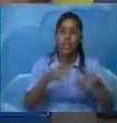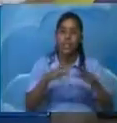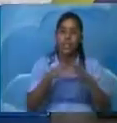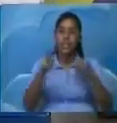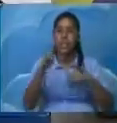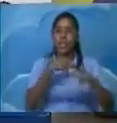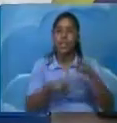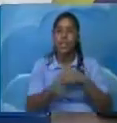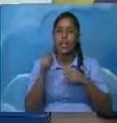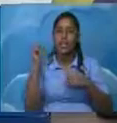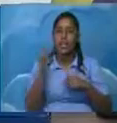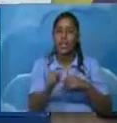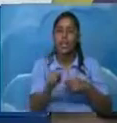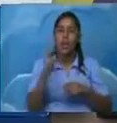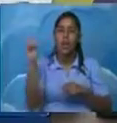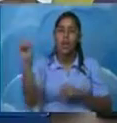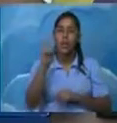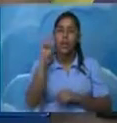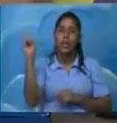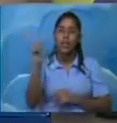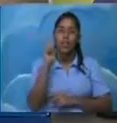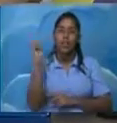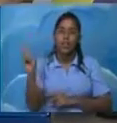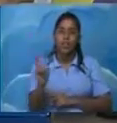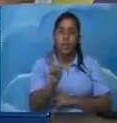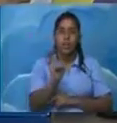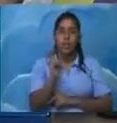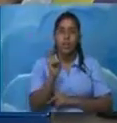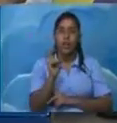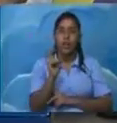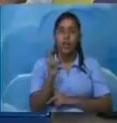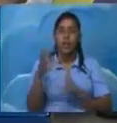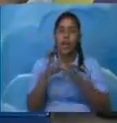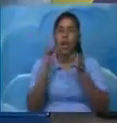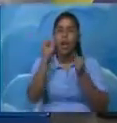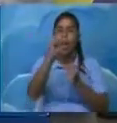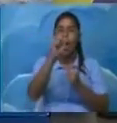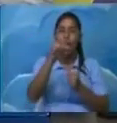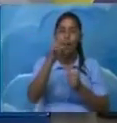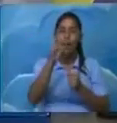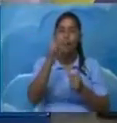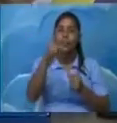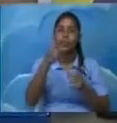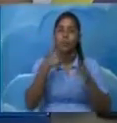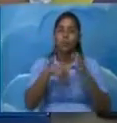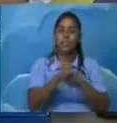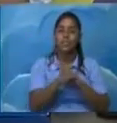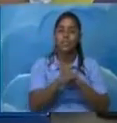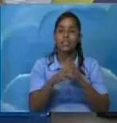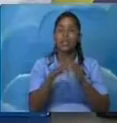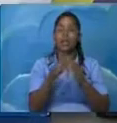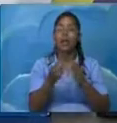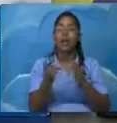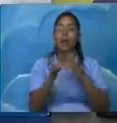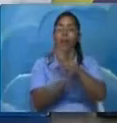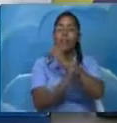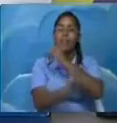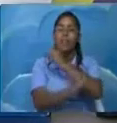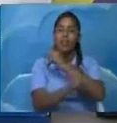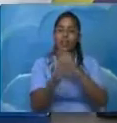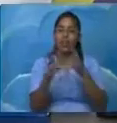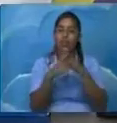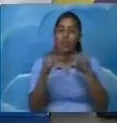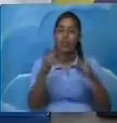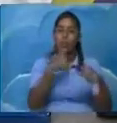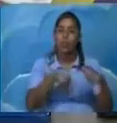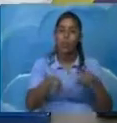gira y le cayó encima, amados hermanos, a Anaco. De Anaco pasó a Valle de la Pascua, de Valle de la Pascua